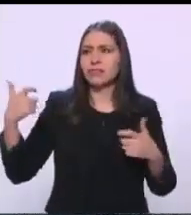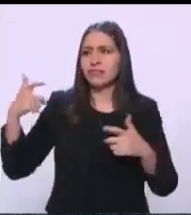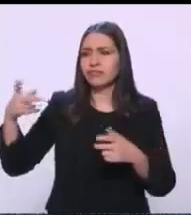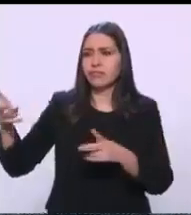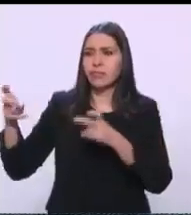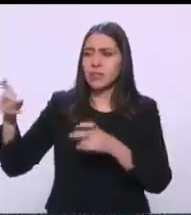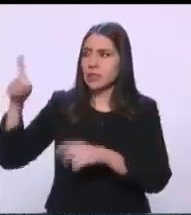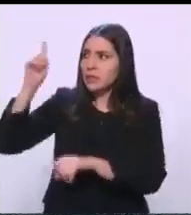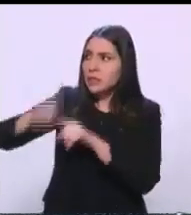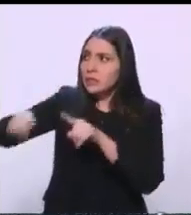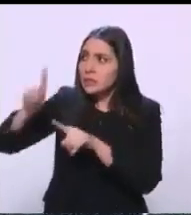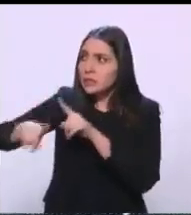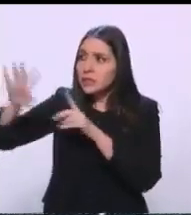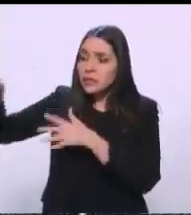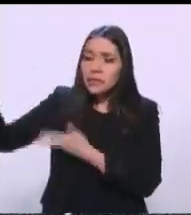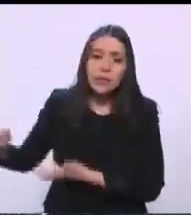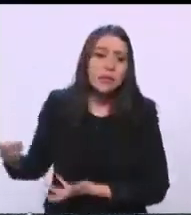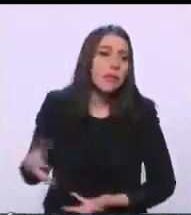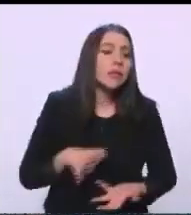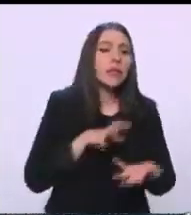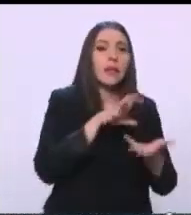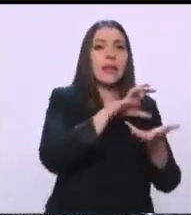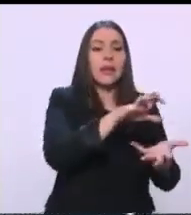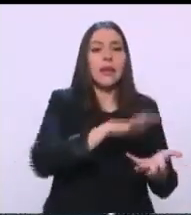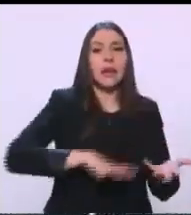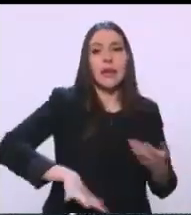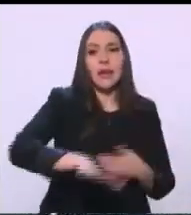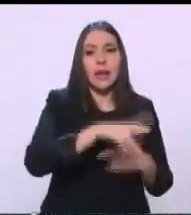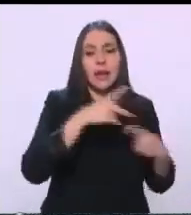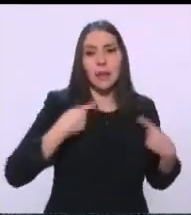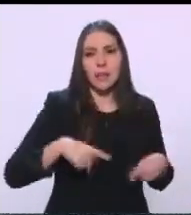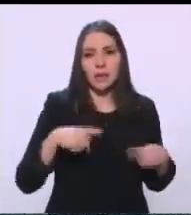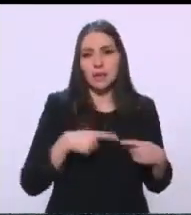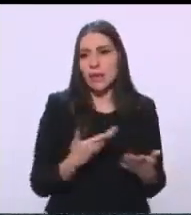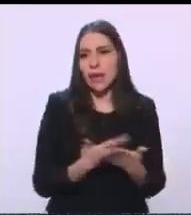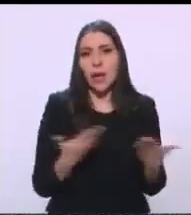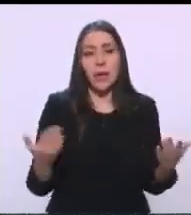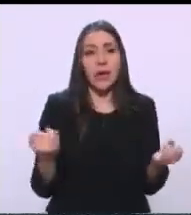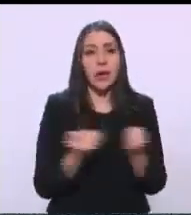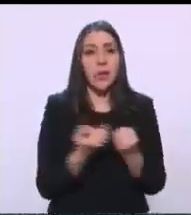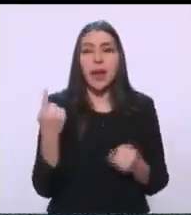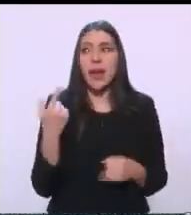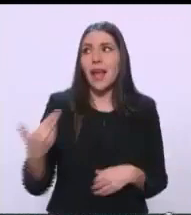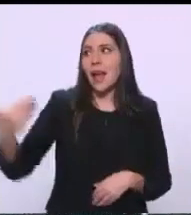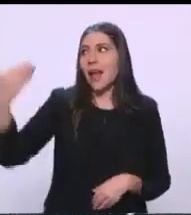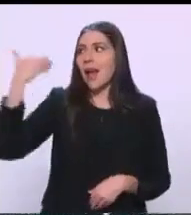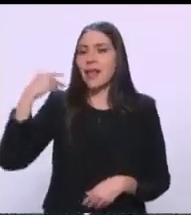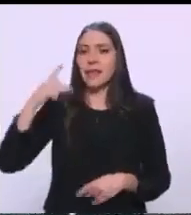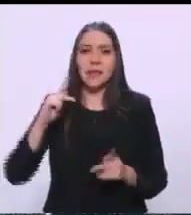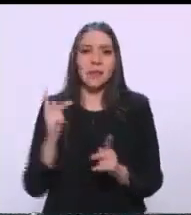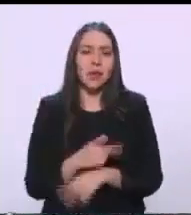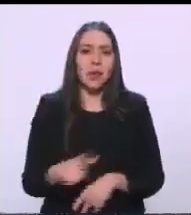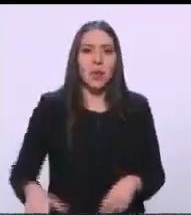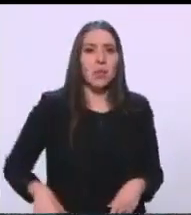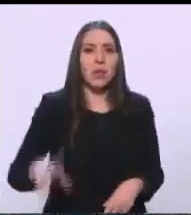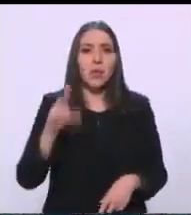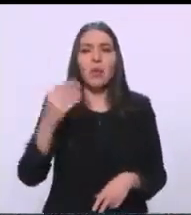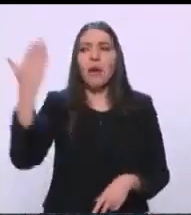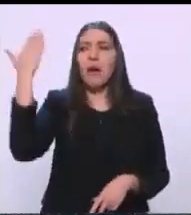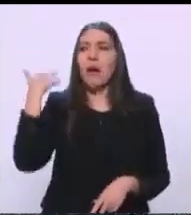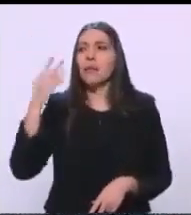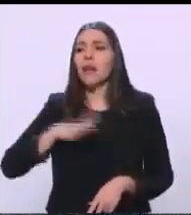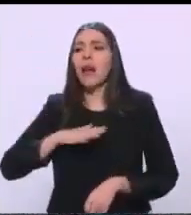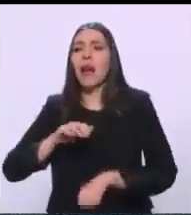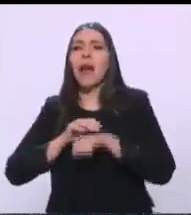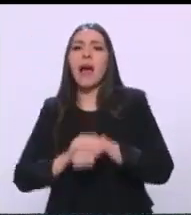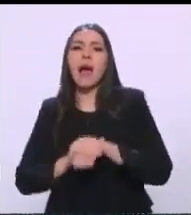fórmula neoliberal que repartía las dádivas hacia arriba, que era un gobierno de amiguismos, de